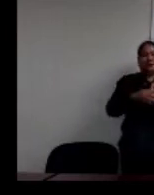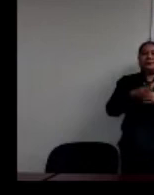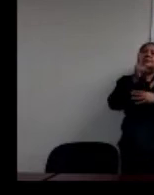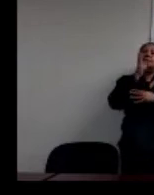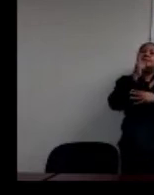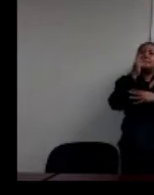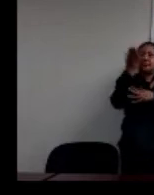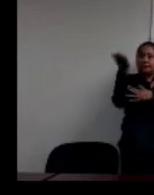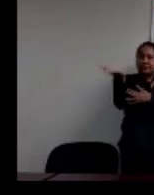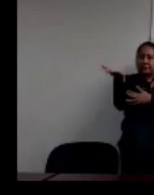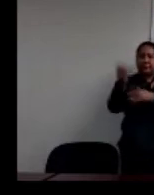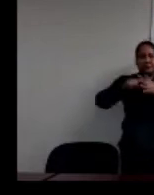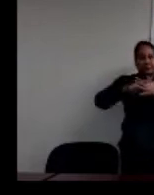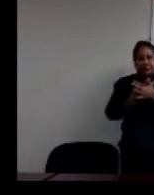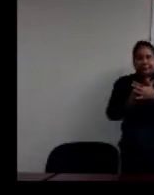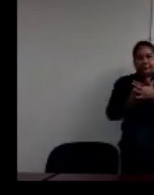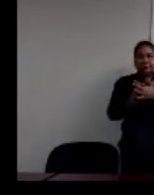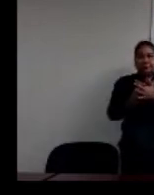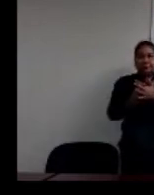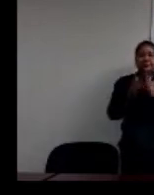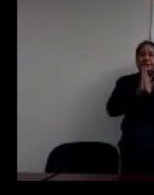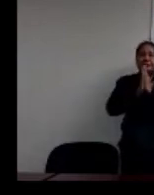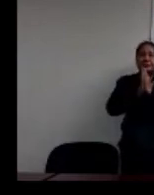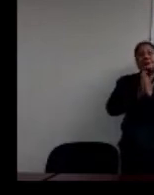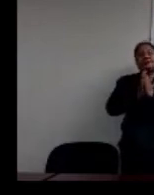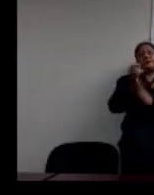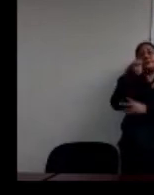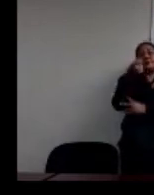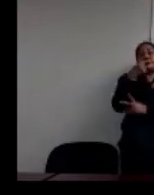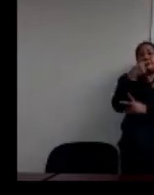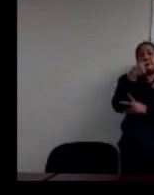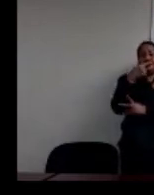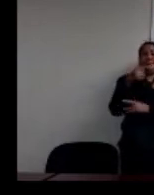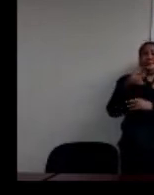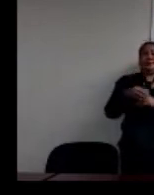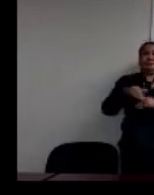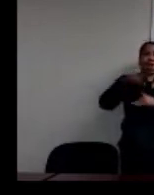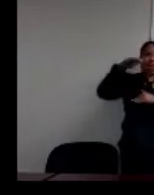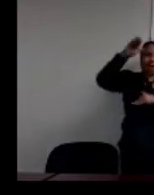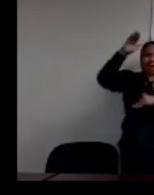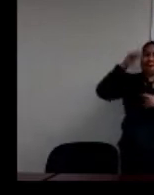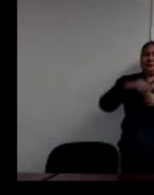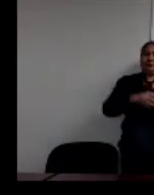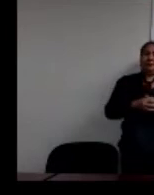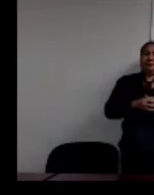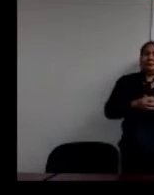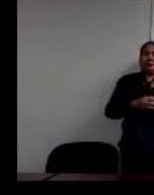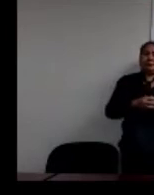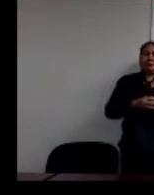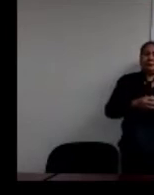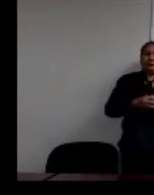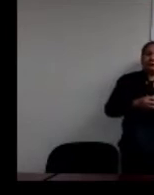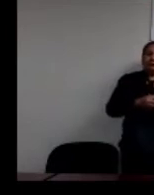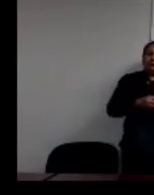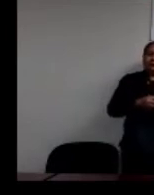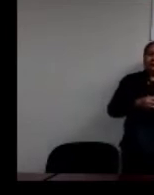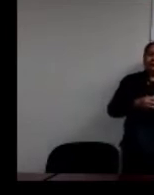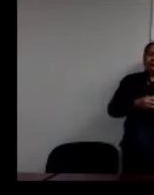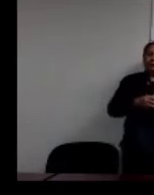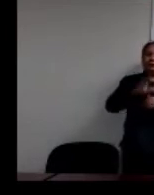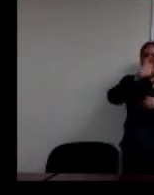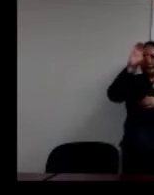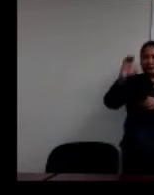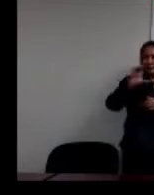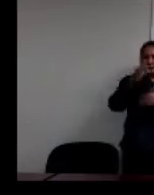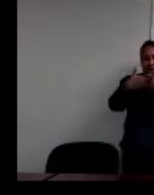solicitaron básicamente al inicio incrementar el tratamiento. Cuando regresemos a nuestro próximo ciclo